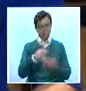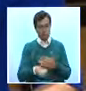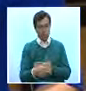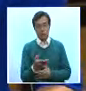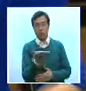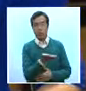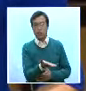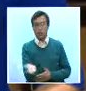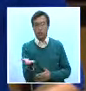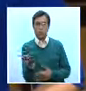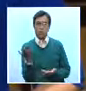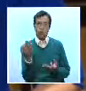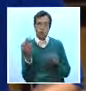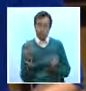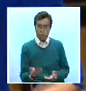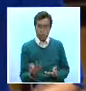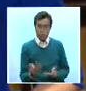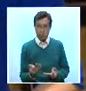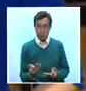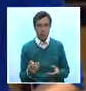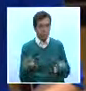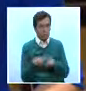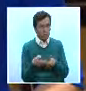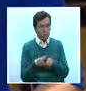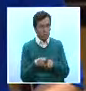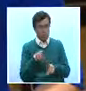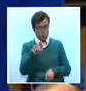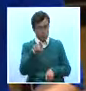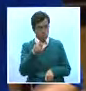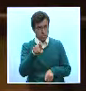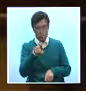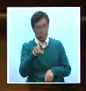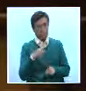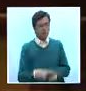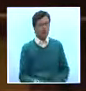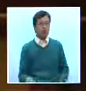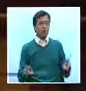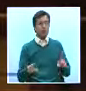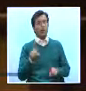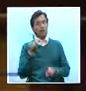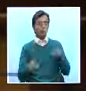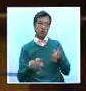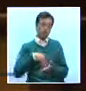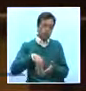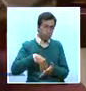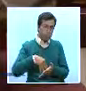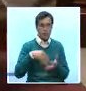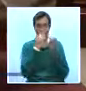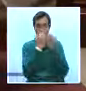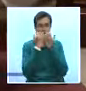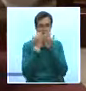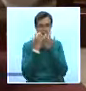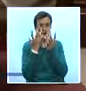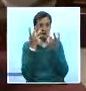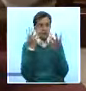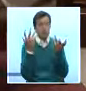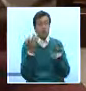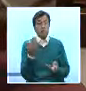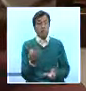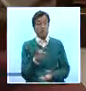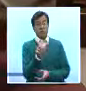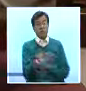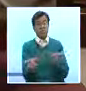entonces, claro, no se aplica precisamente el ejemplo que usted está refiriendo, de ahí las dudas, de ahí los temores que han surgido en la